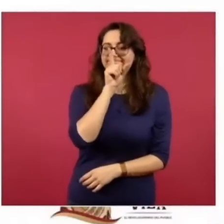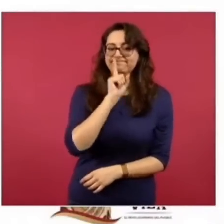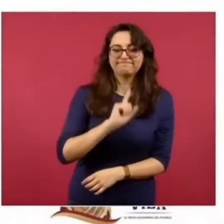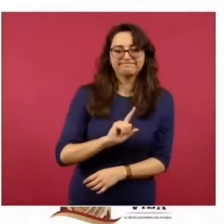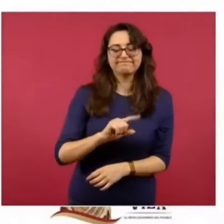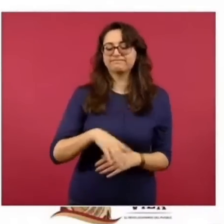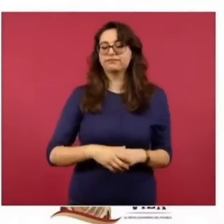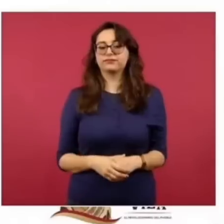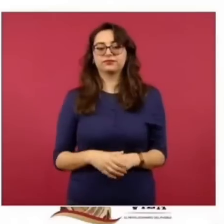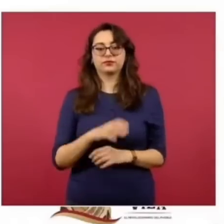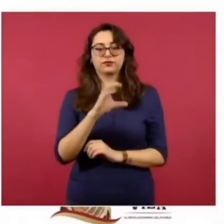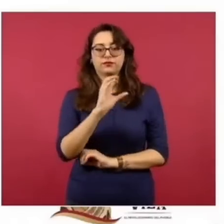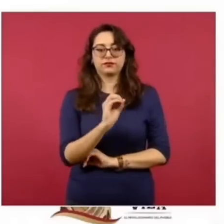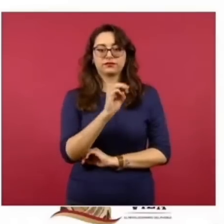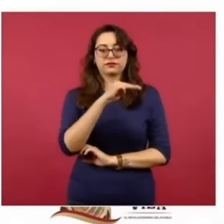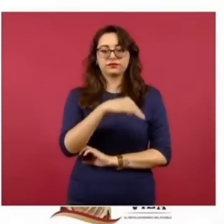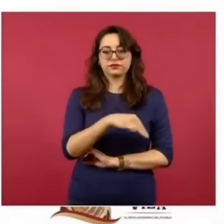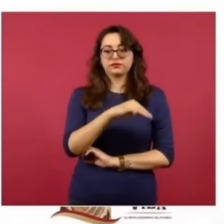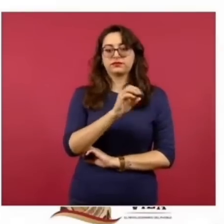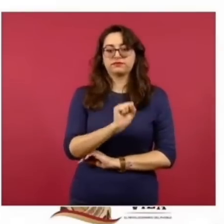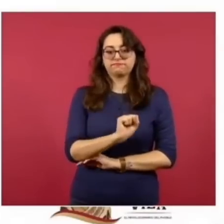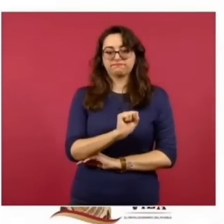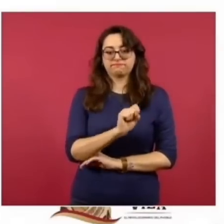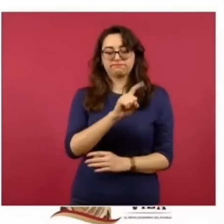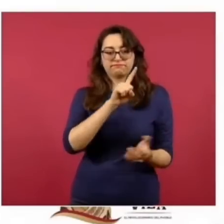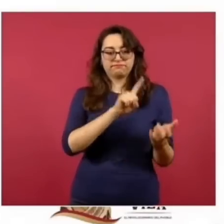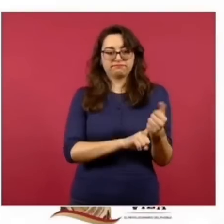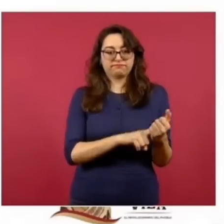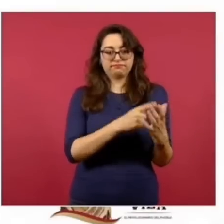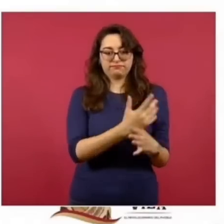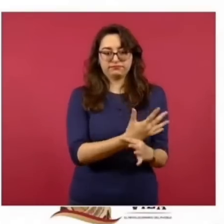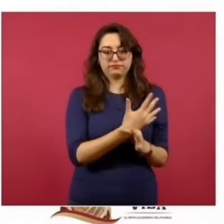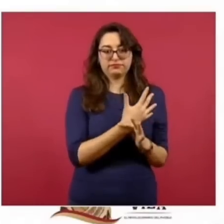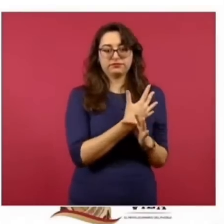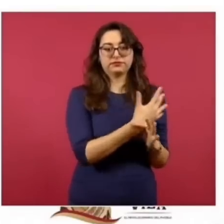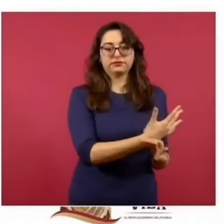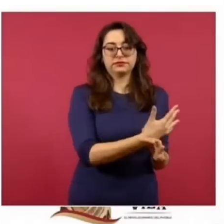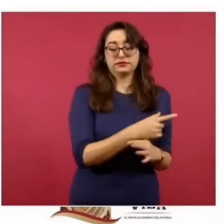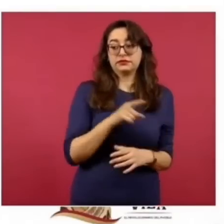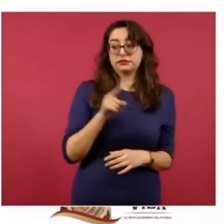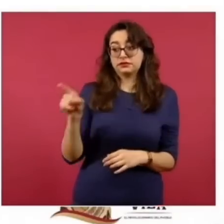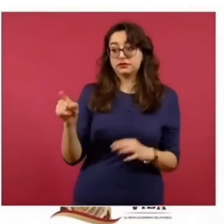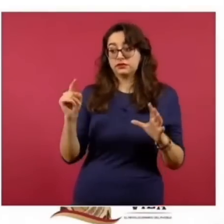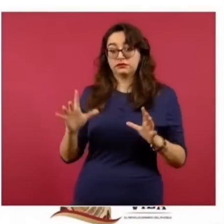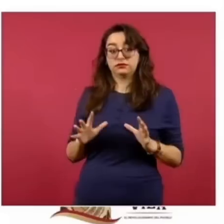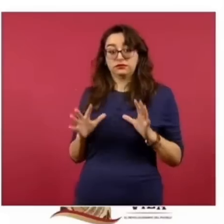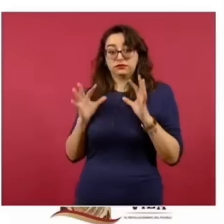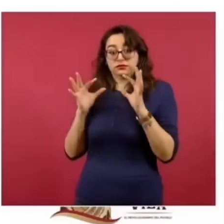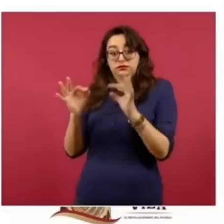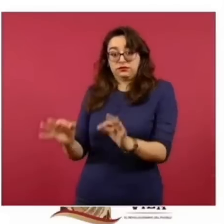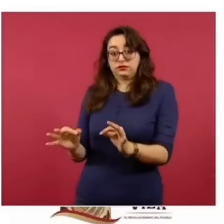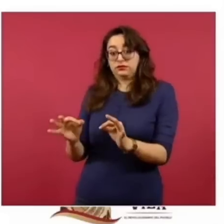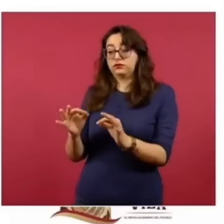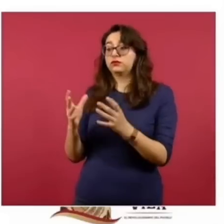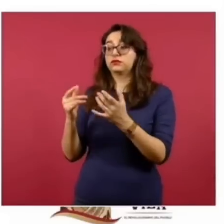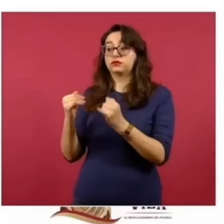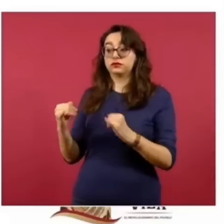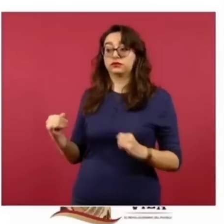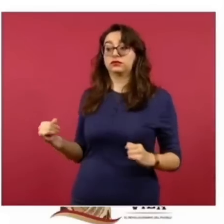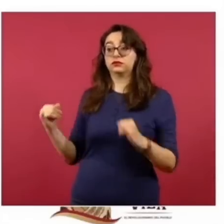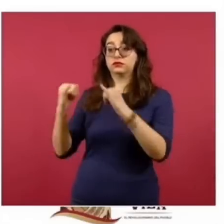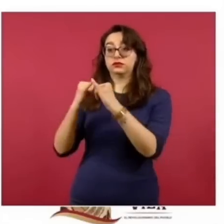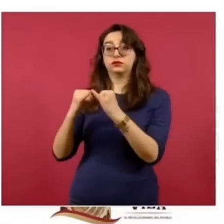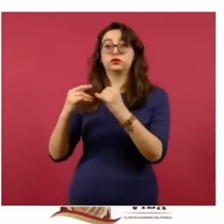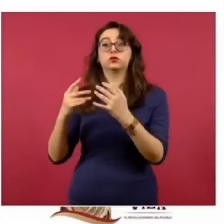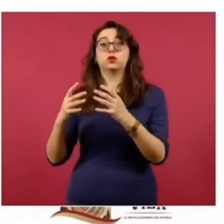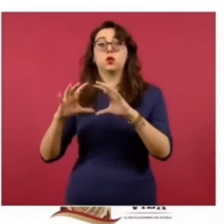Organización Mundial de la Salud ha documentado ya que la Fundación por un Mundo Sin Humo, que tiene también representantes aquí en